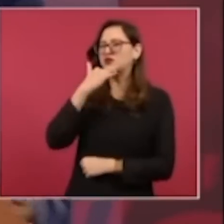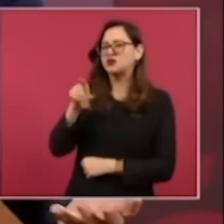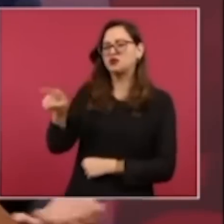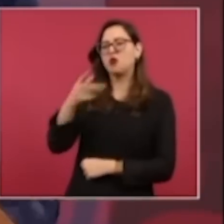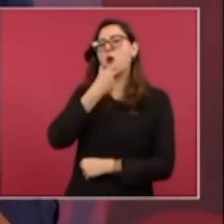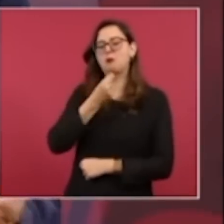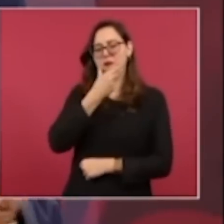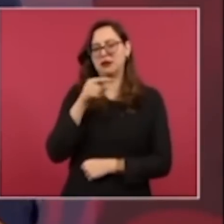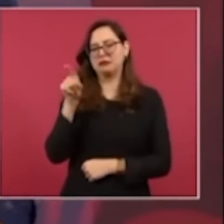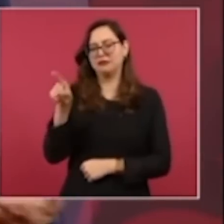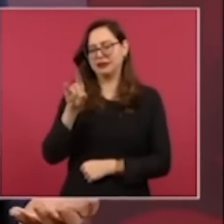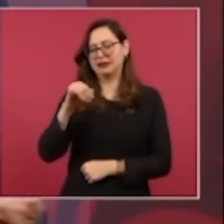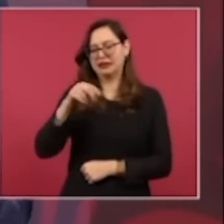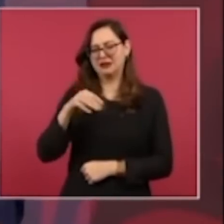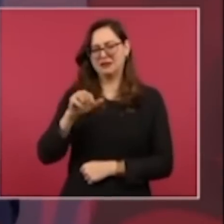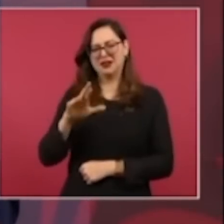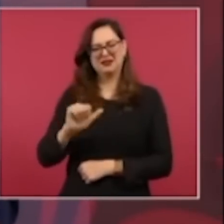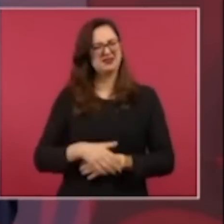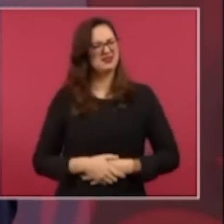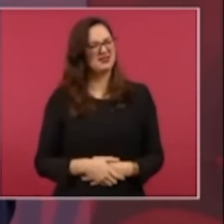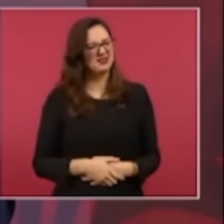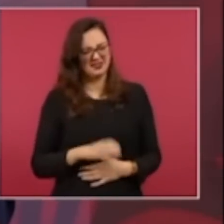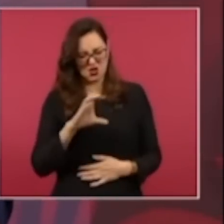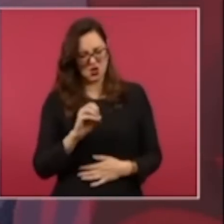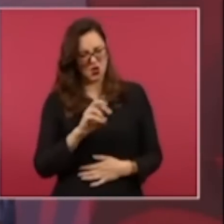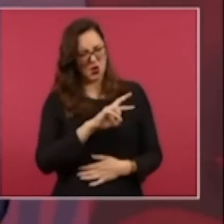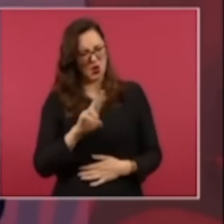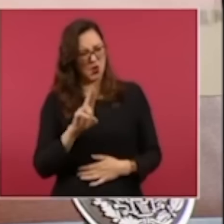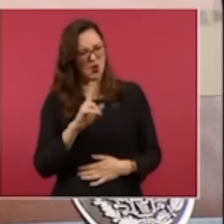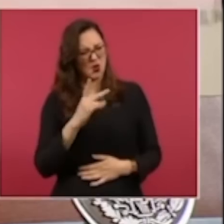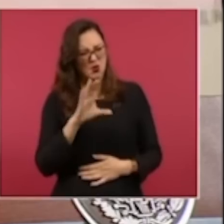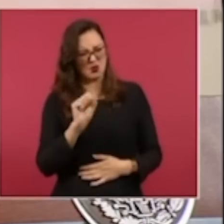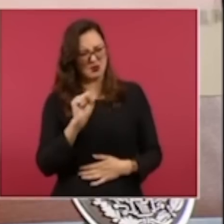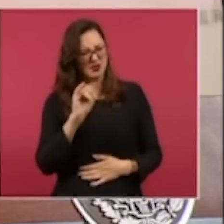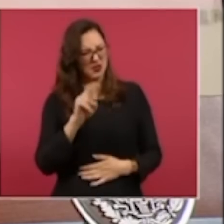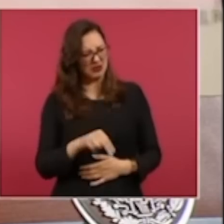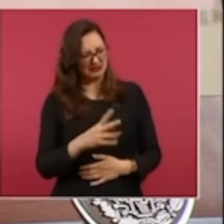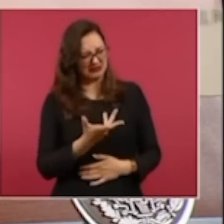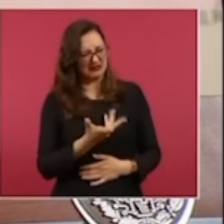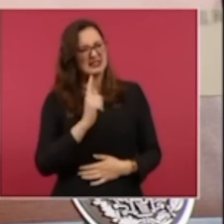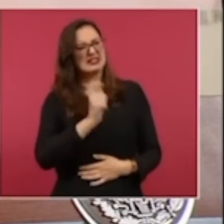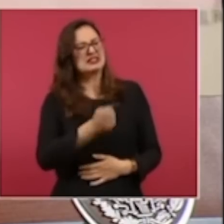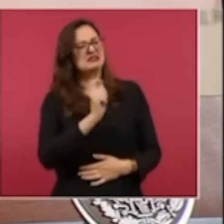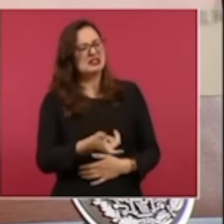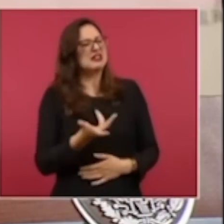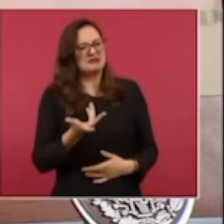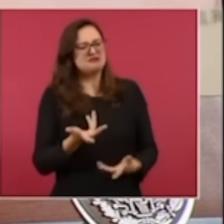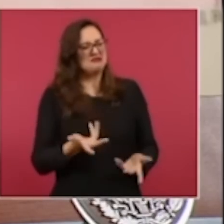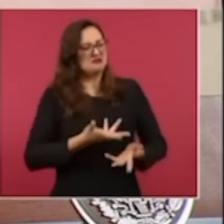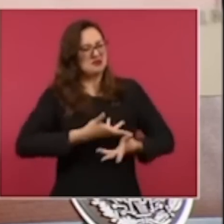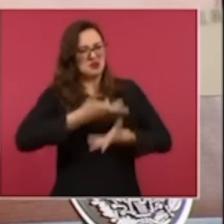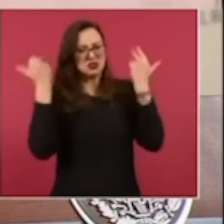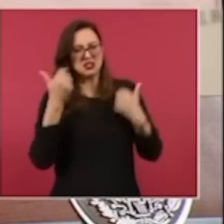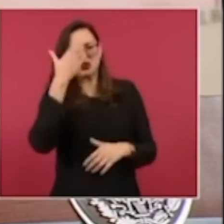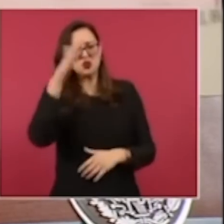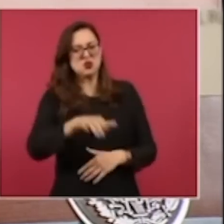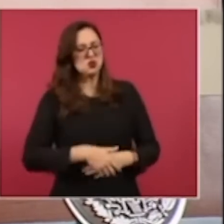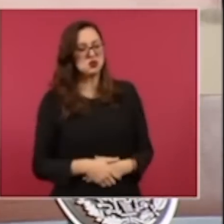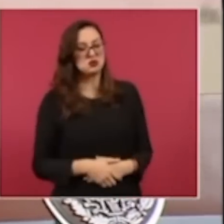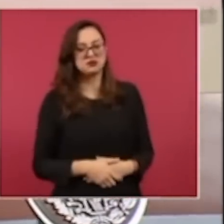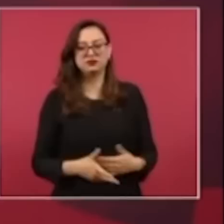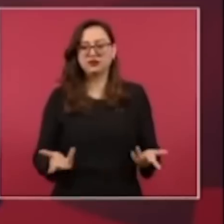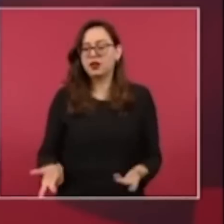como que, ¿cómo? A ver, ¿qué es eso? Y resulta que hay ministros en